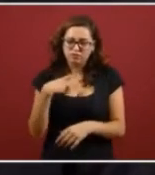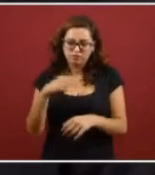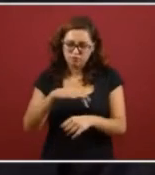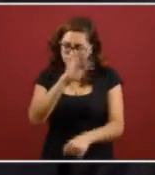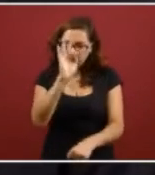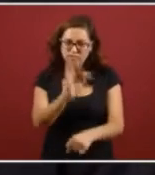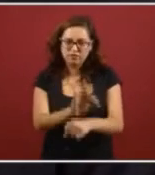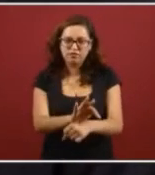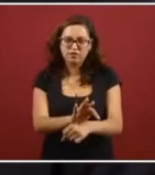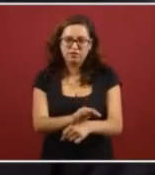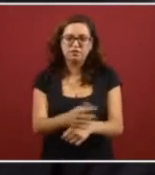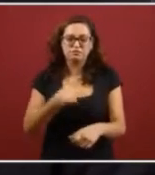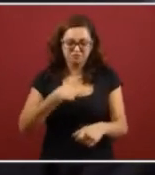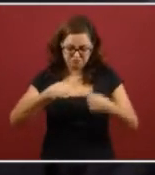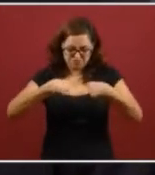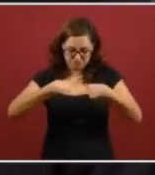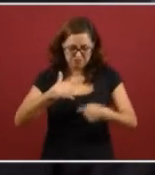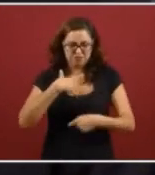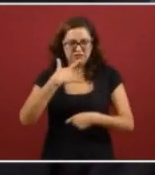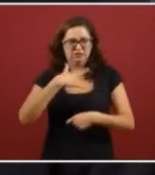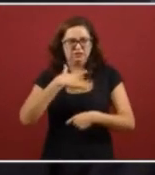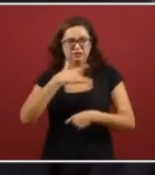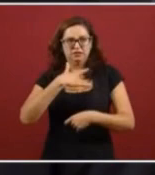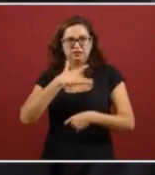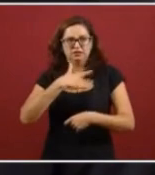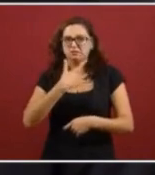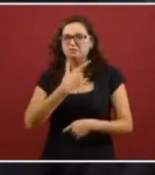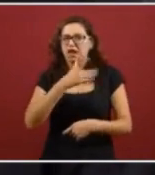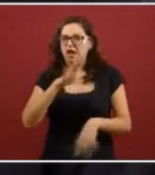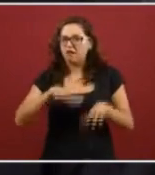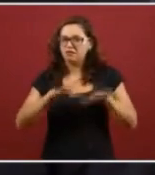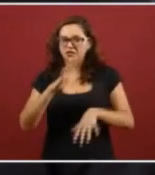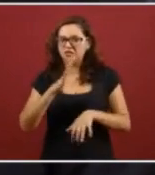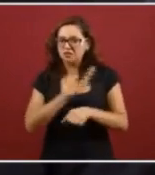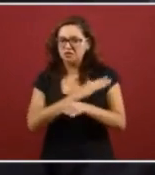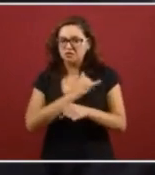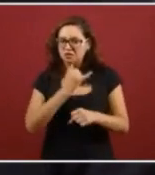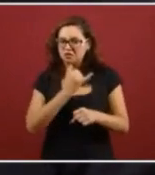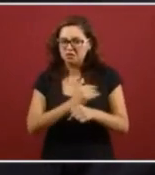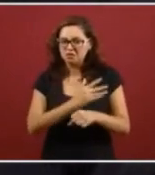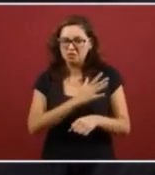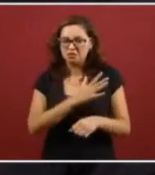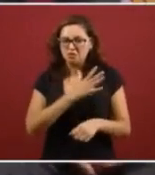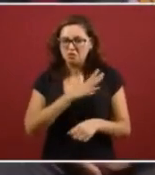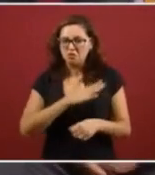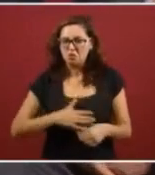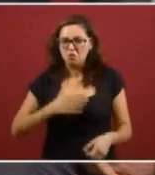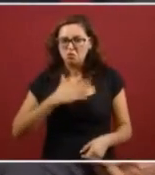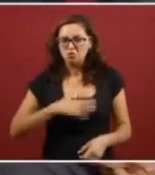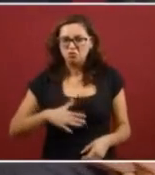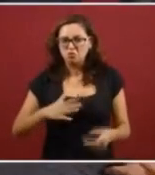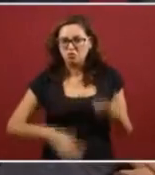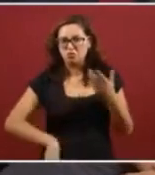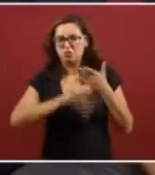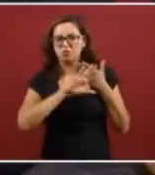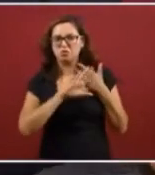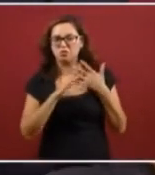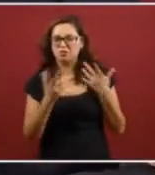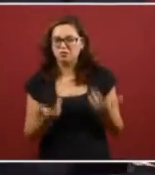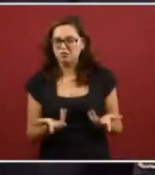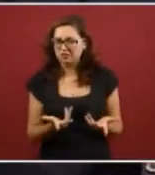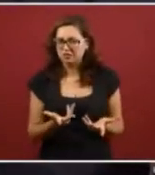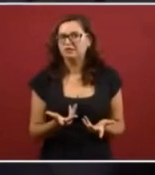porque me lo han hecho a mí yo I want to defend him because they've done it que to eso me. Es indebido esto que hicieron con los maestros de